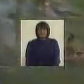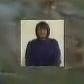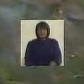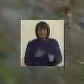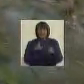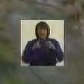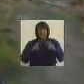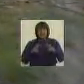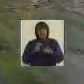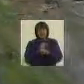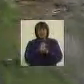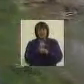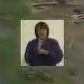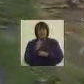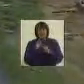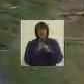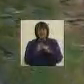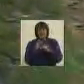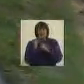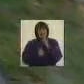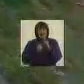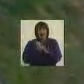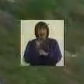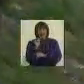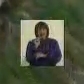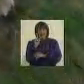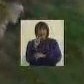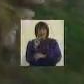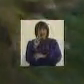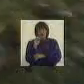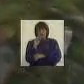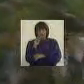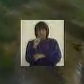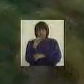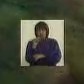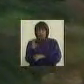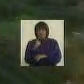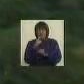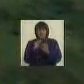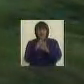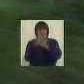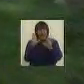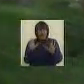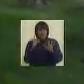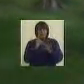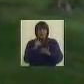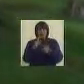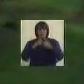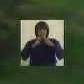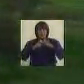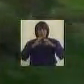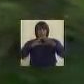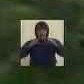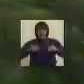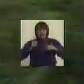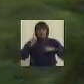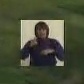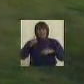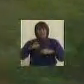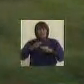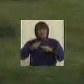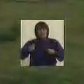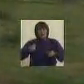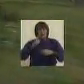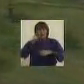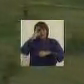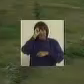El analista en seguridad y relaciones internacionales Álvaro Ramos fue muy claro. El conflicto con Nicaragua se debe solucionar en la